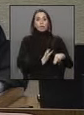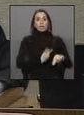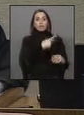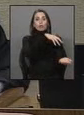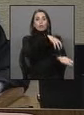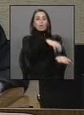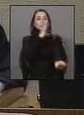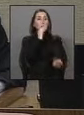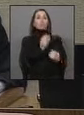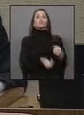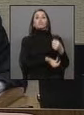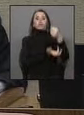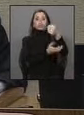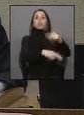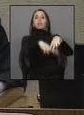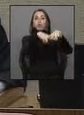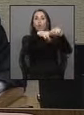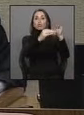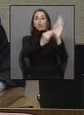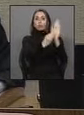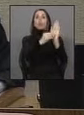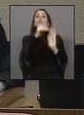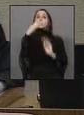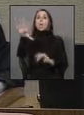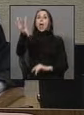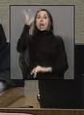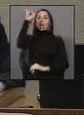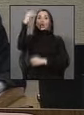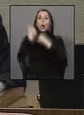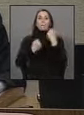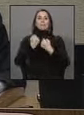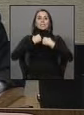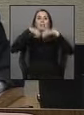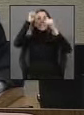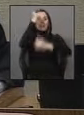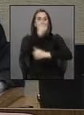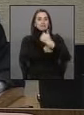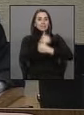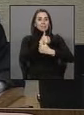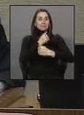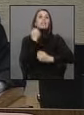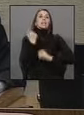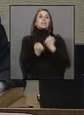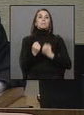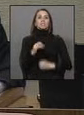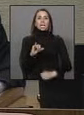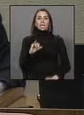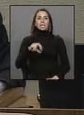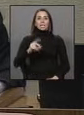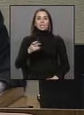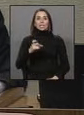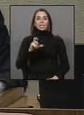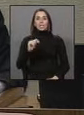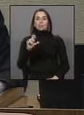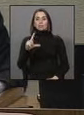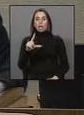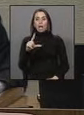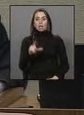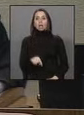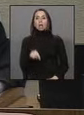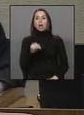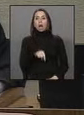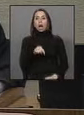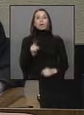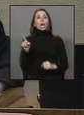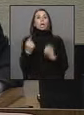Regional del Vivo Vivo, definida la empresa que se adjudicó la licitación, que es la empresa Ingetal, encontrándose hoy